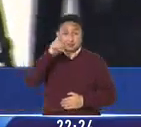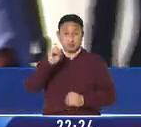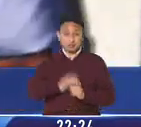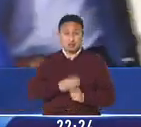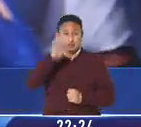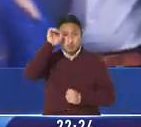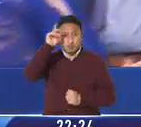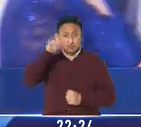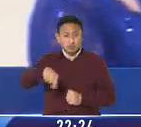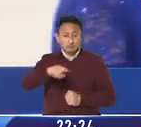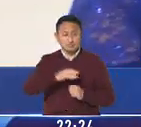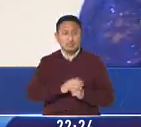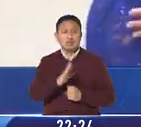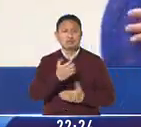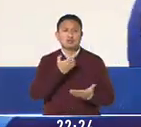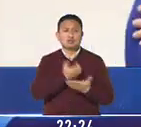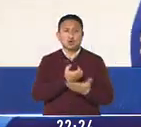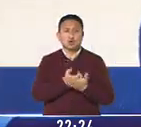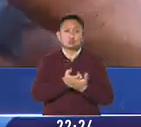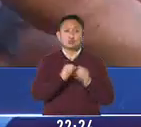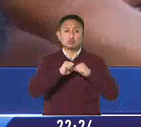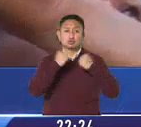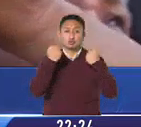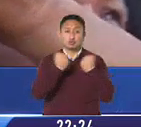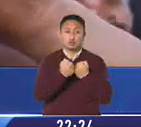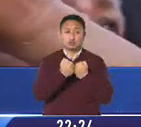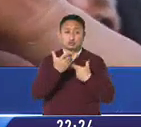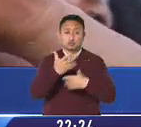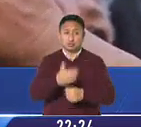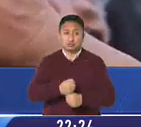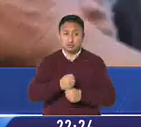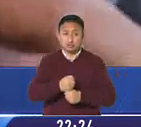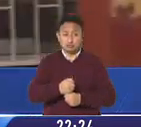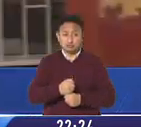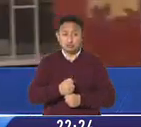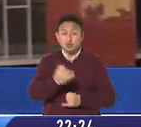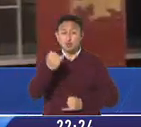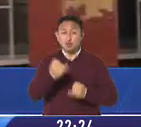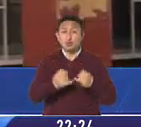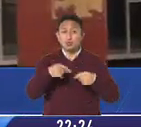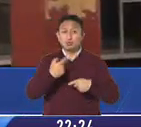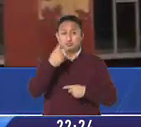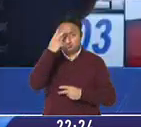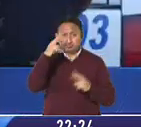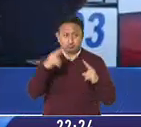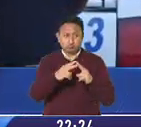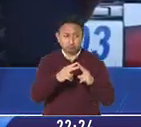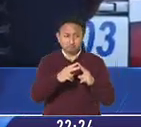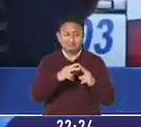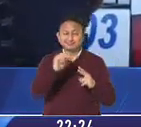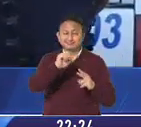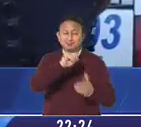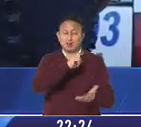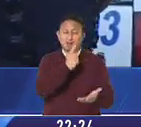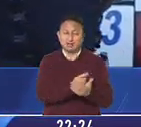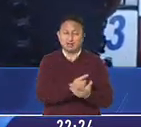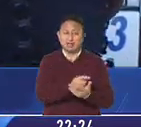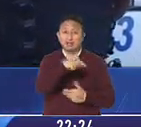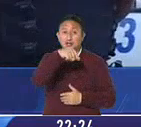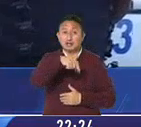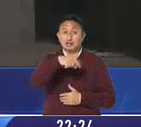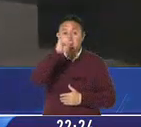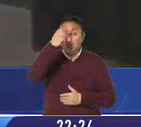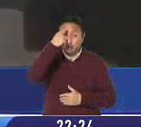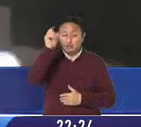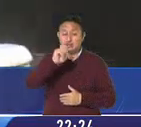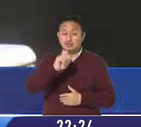pronunció respecto a temas económicos, sociales y de seguridad. Sobre este último, reconoció que existe un problema que el gobierno debe